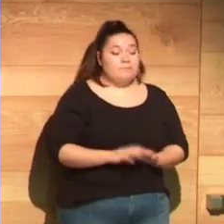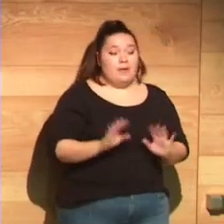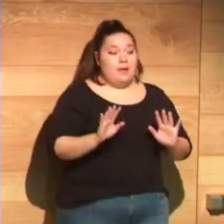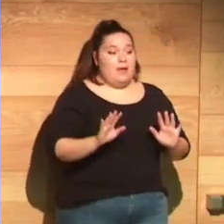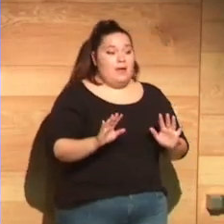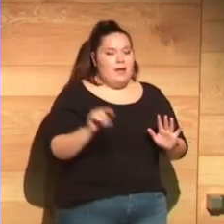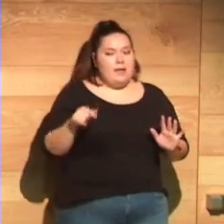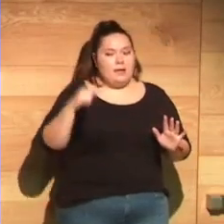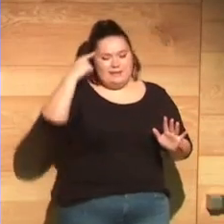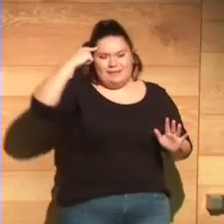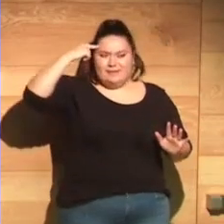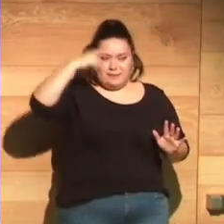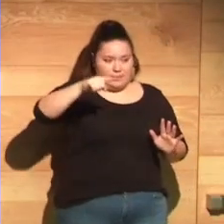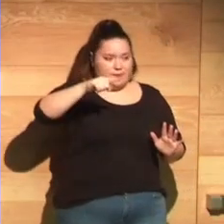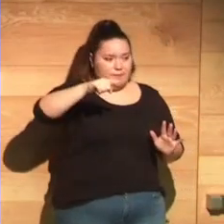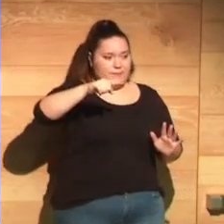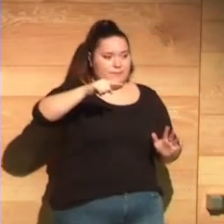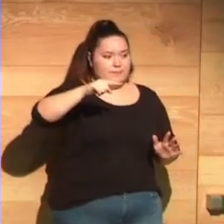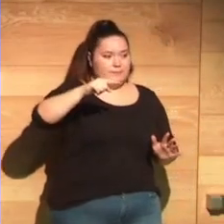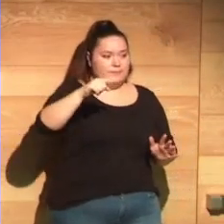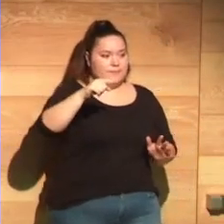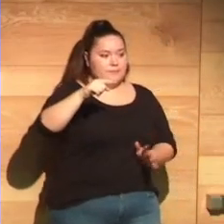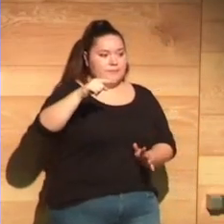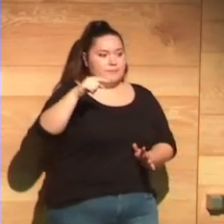luego pasó como más sin pena ni gloria,